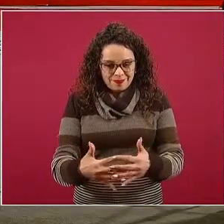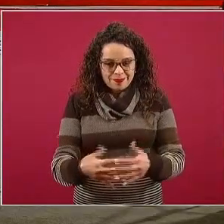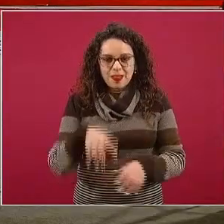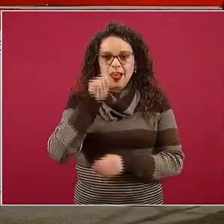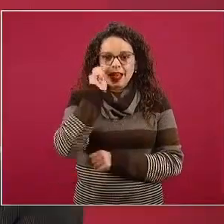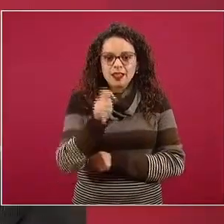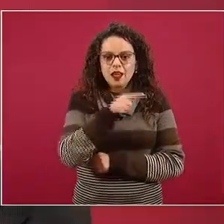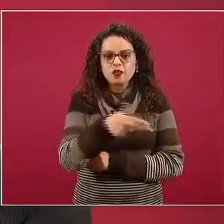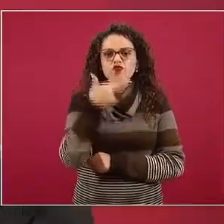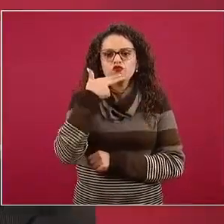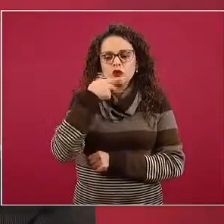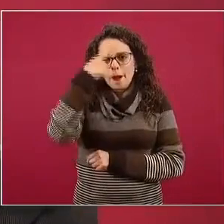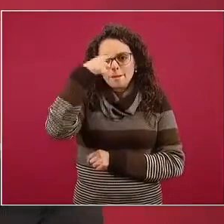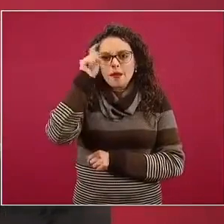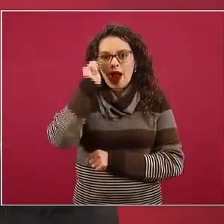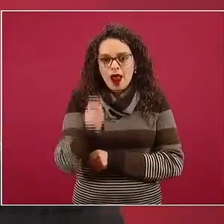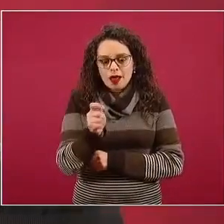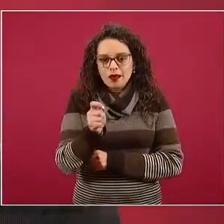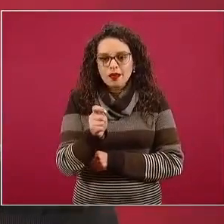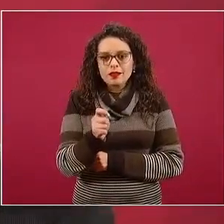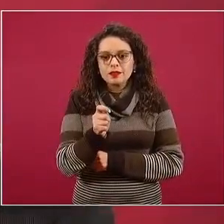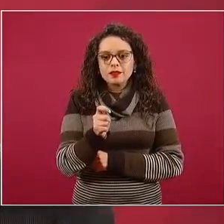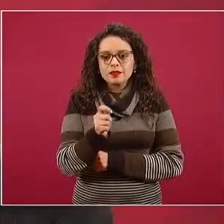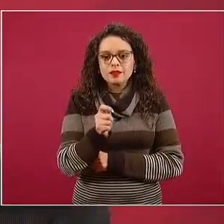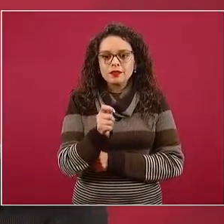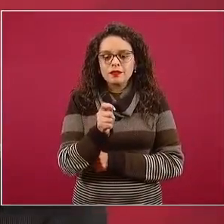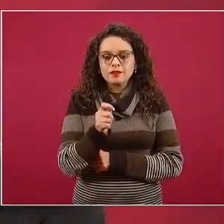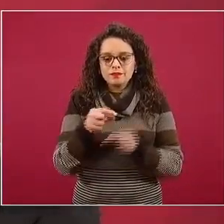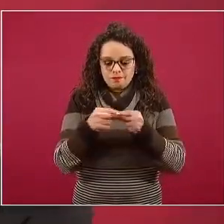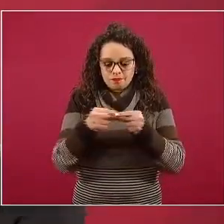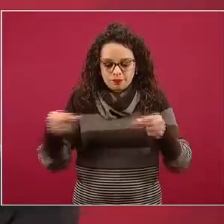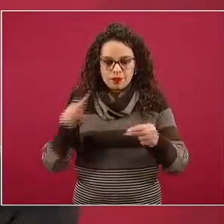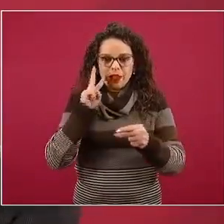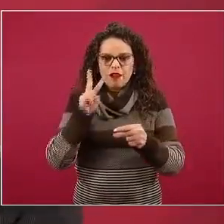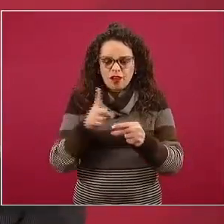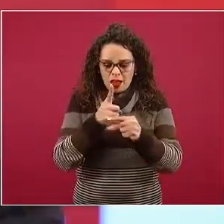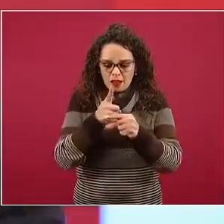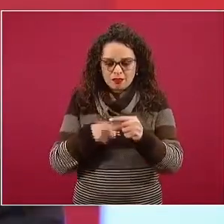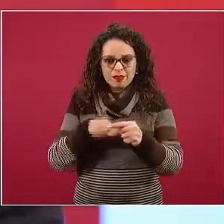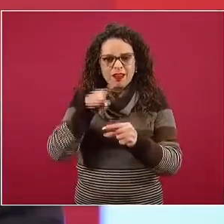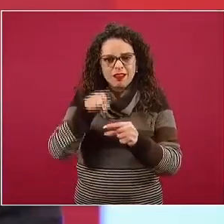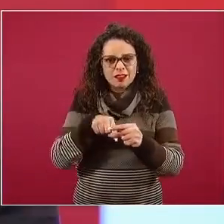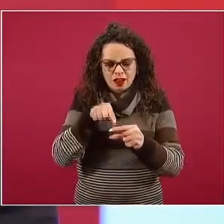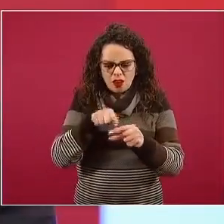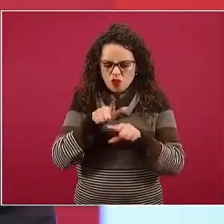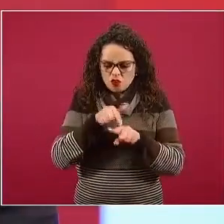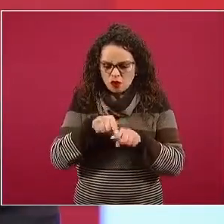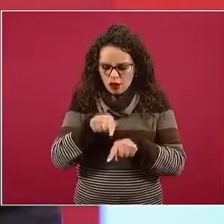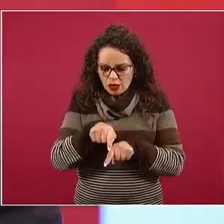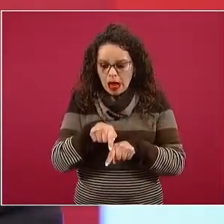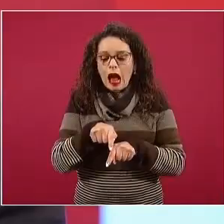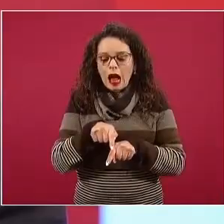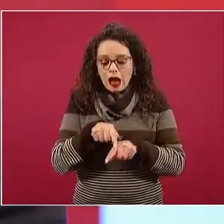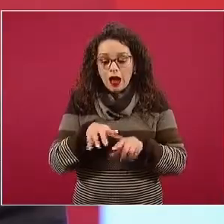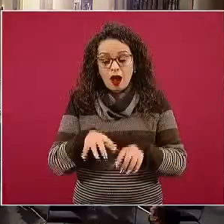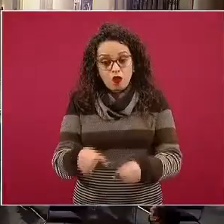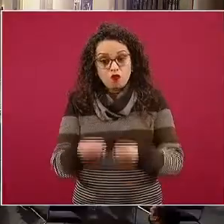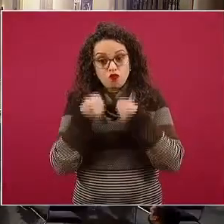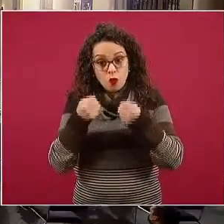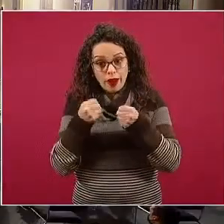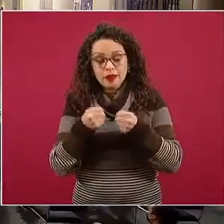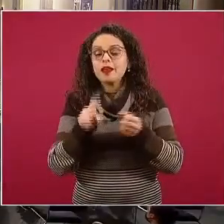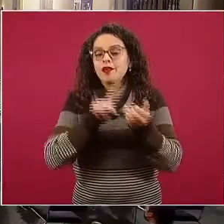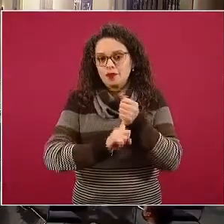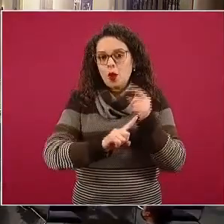visual de unas rayitas de colorante que se muestran con cierta intensidad cuando la prueba es